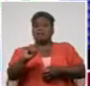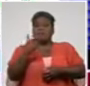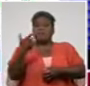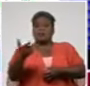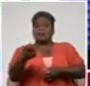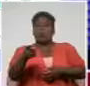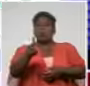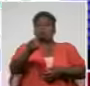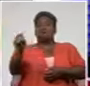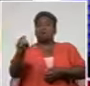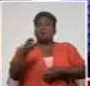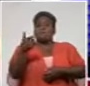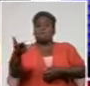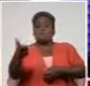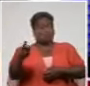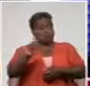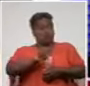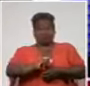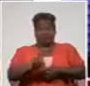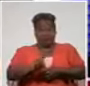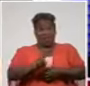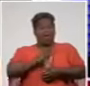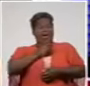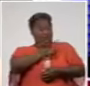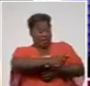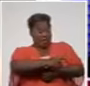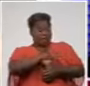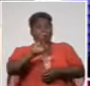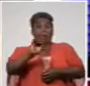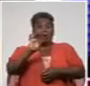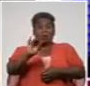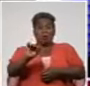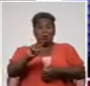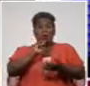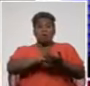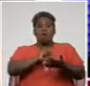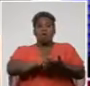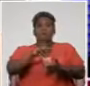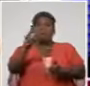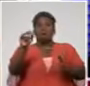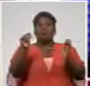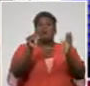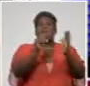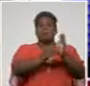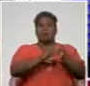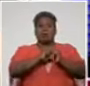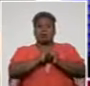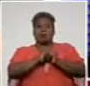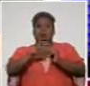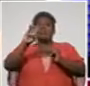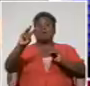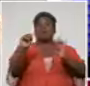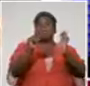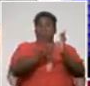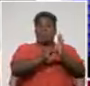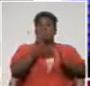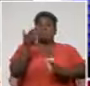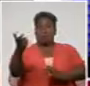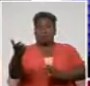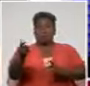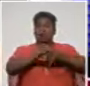más significativas. Estamos hablando de multas considerables, es decir, estamos hablando de multas de 2.000 pesos y 3.000 pesos, es decir,